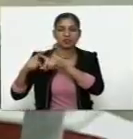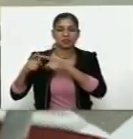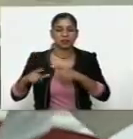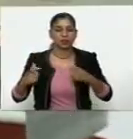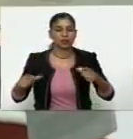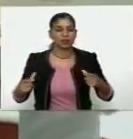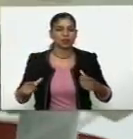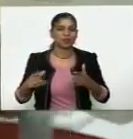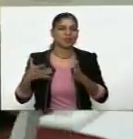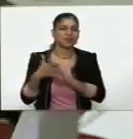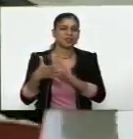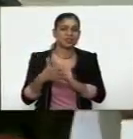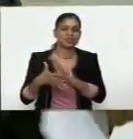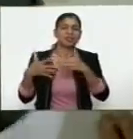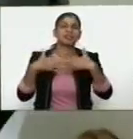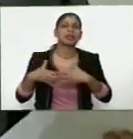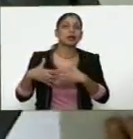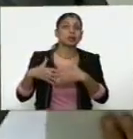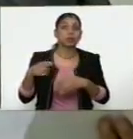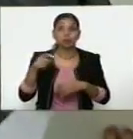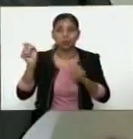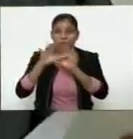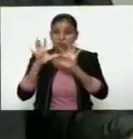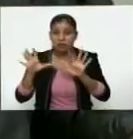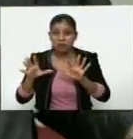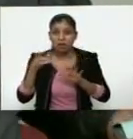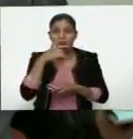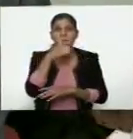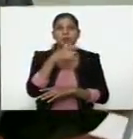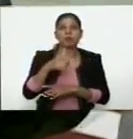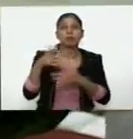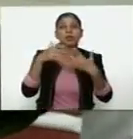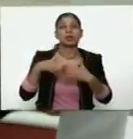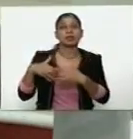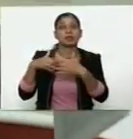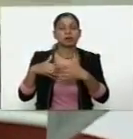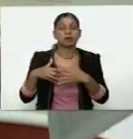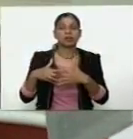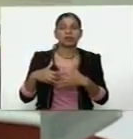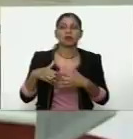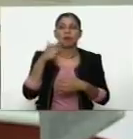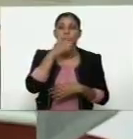que está pasando en Estados Unidos? ¿De verdad ustedes creen que ese pueblo en cualquier momento no se rebela?